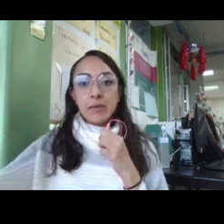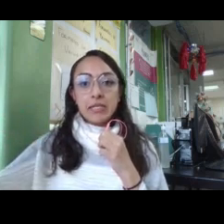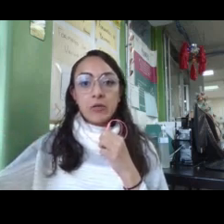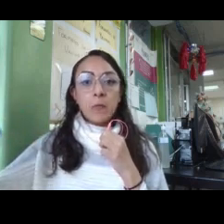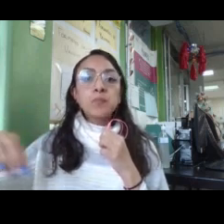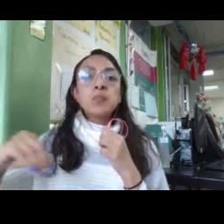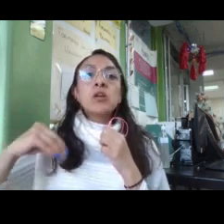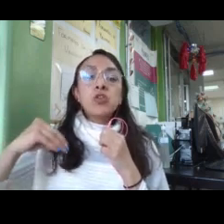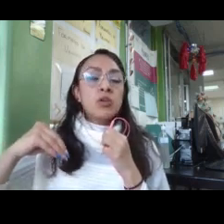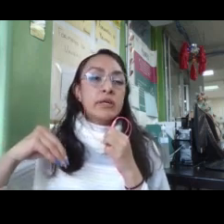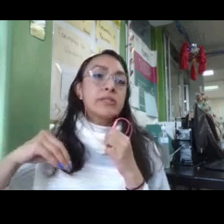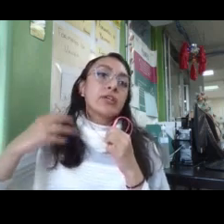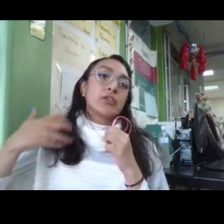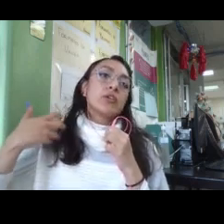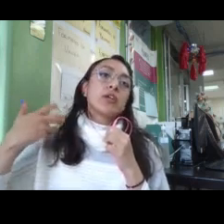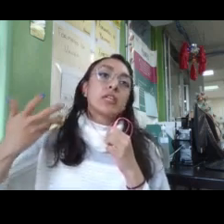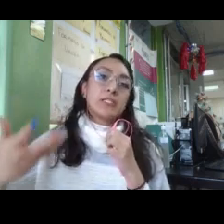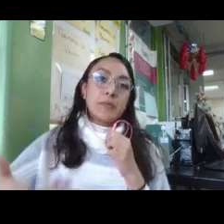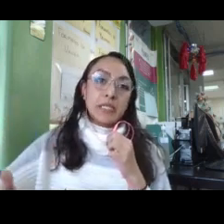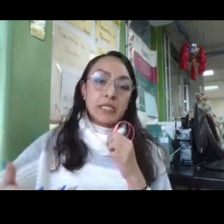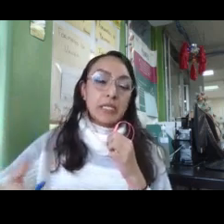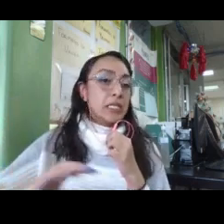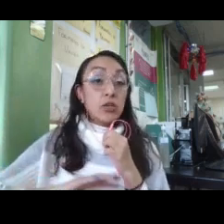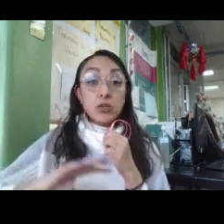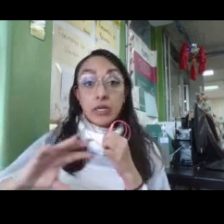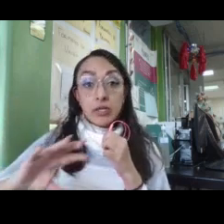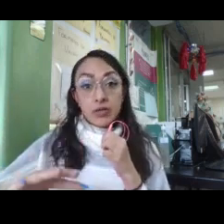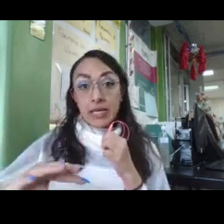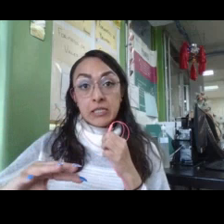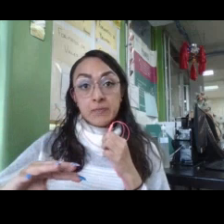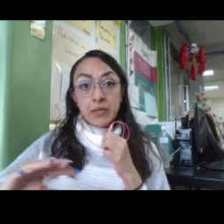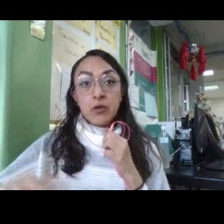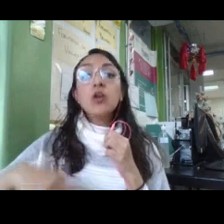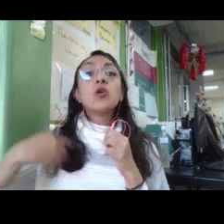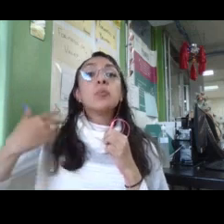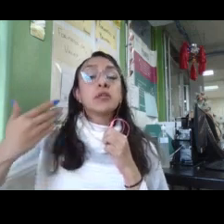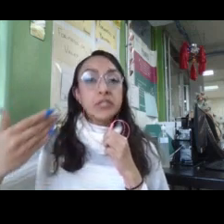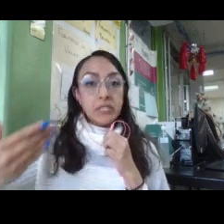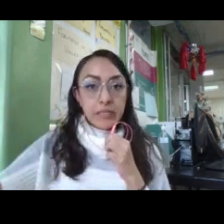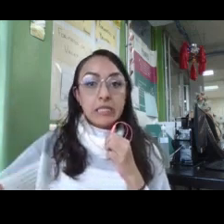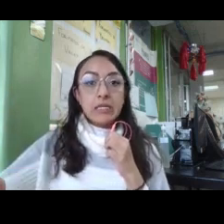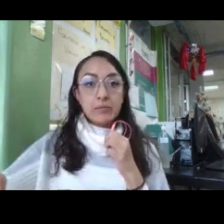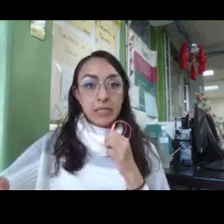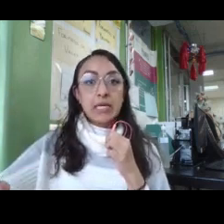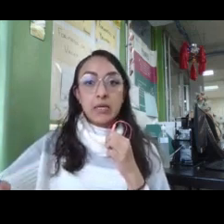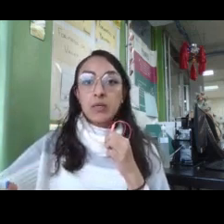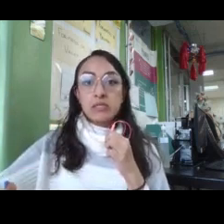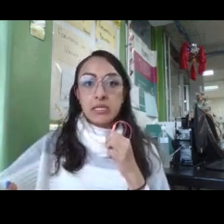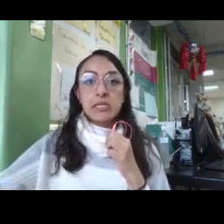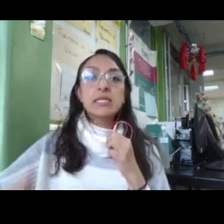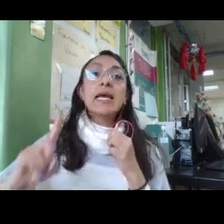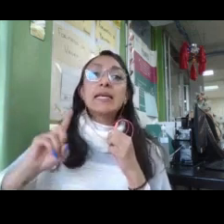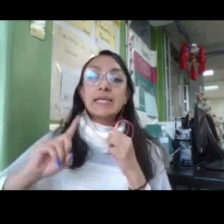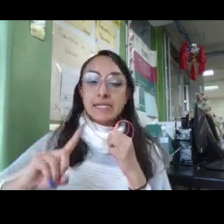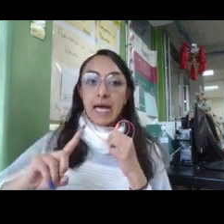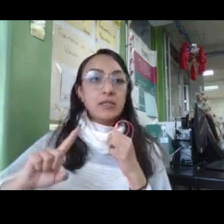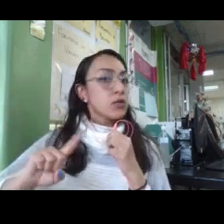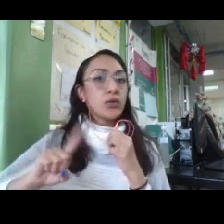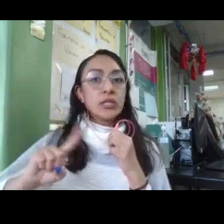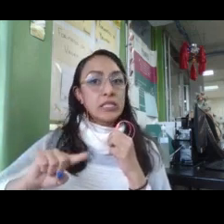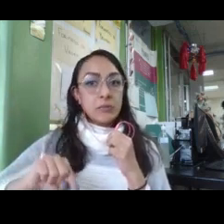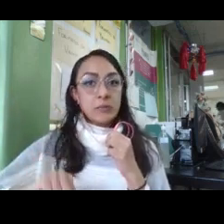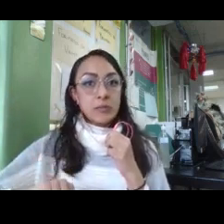nivel semántico. Todo eso que yo quiero transmitir y todo lo que yo diga en español lo puedo transmitir también en lengua de señas.